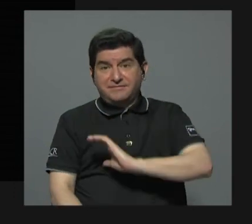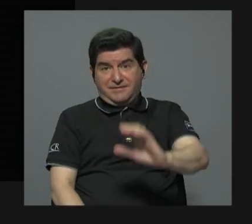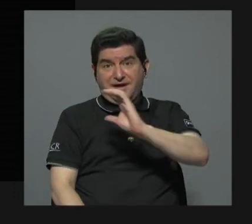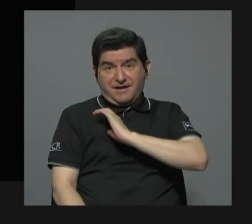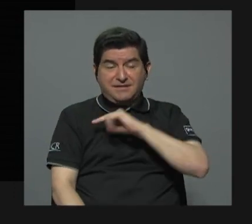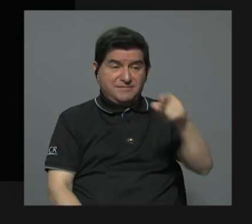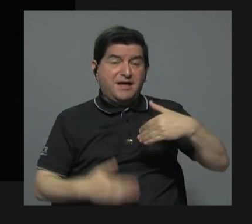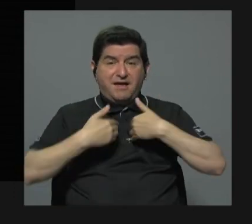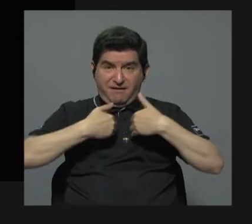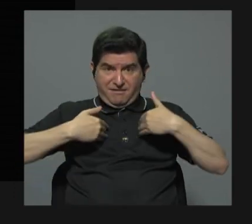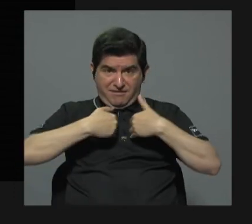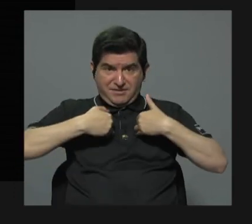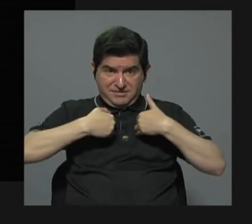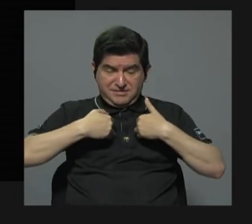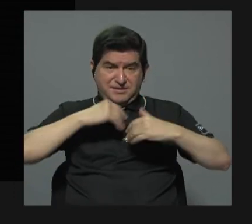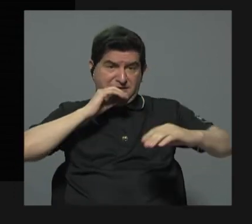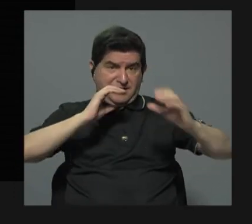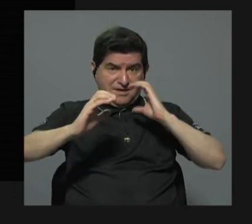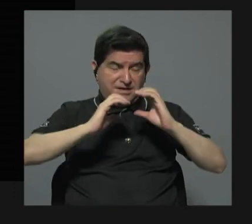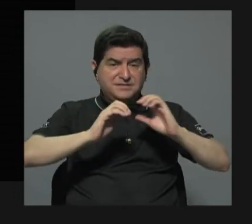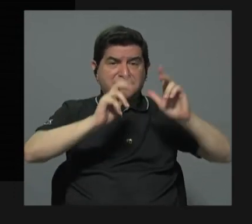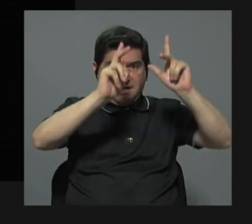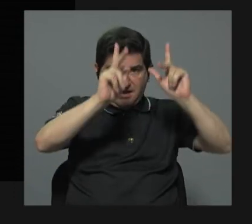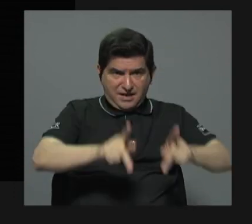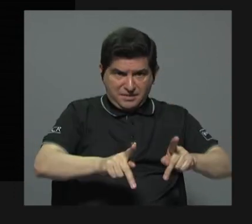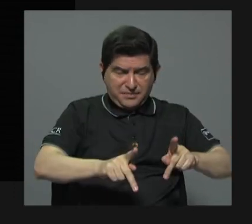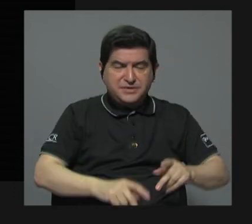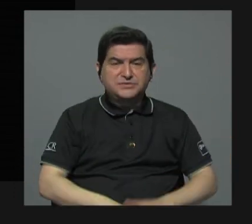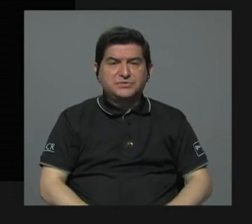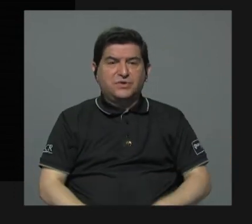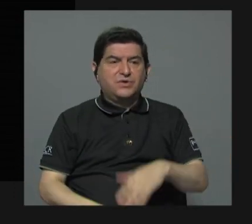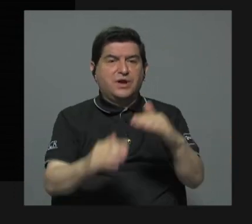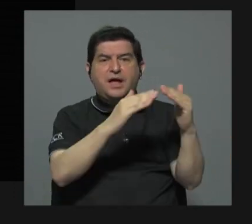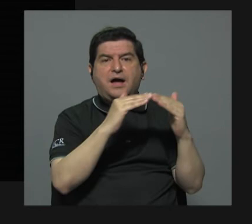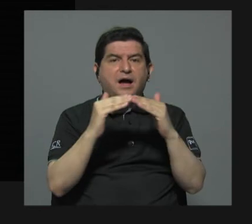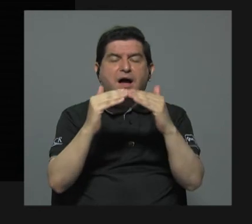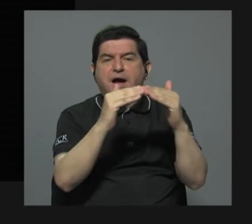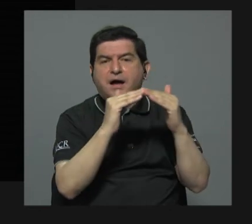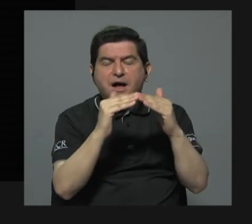estos animales, se transmiten al personaje, o en este caso al pueblo de